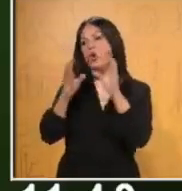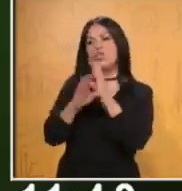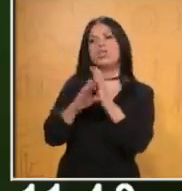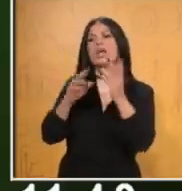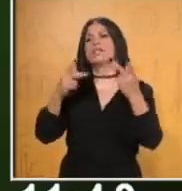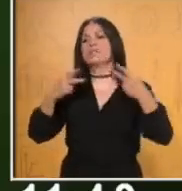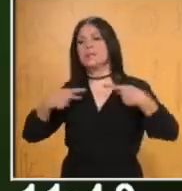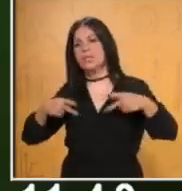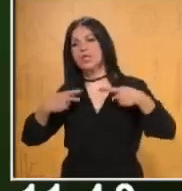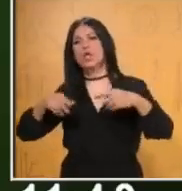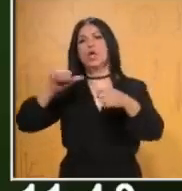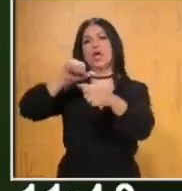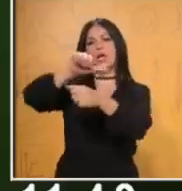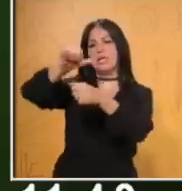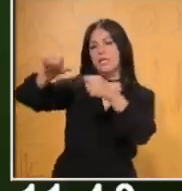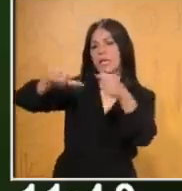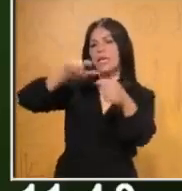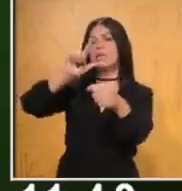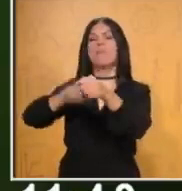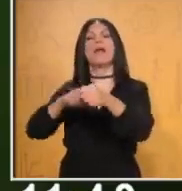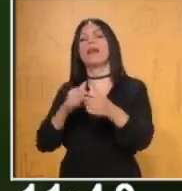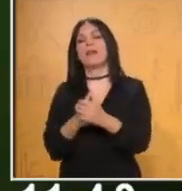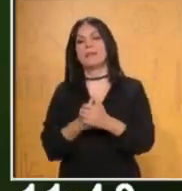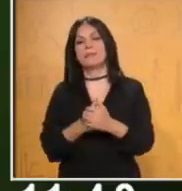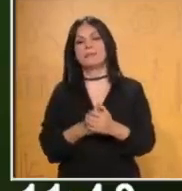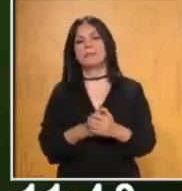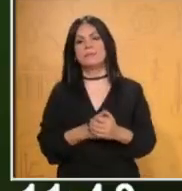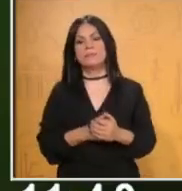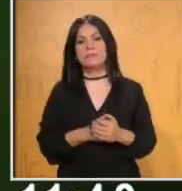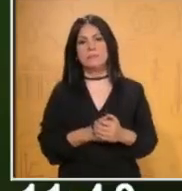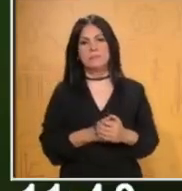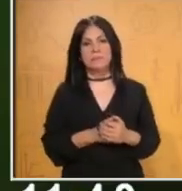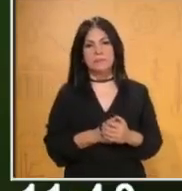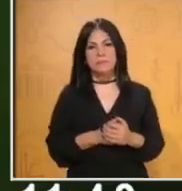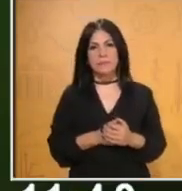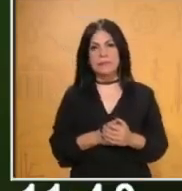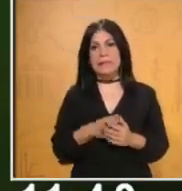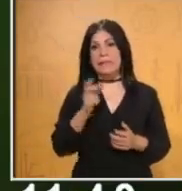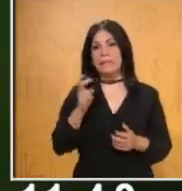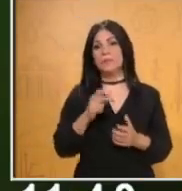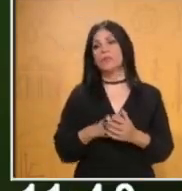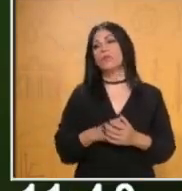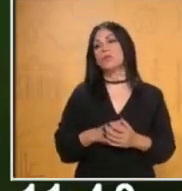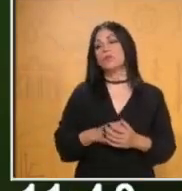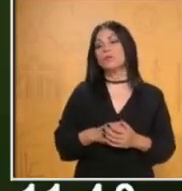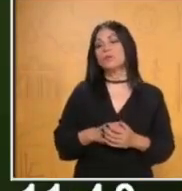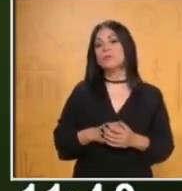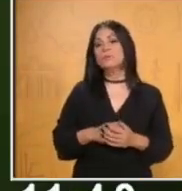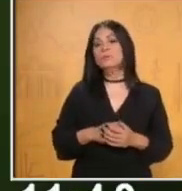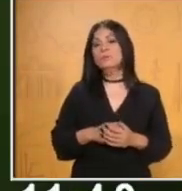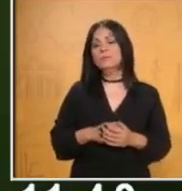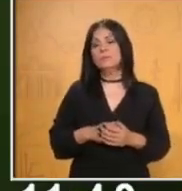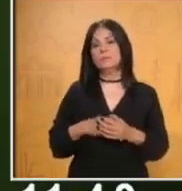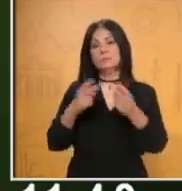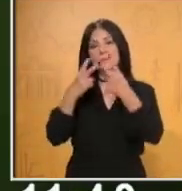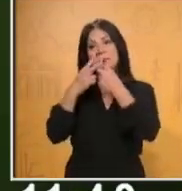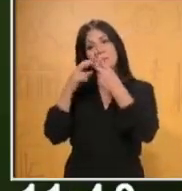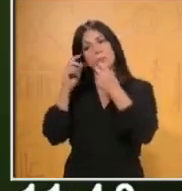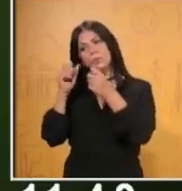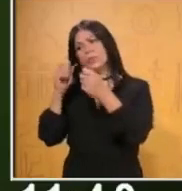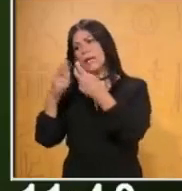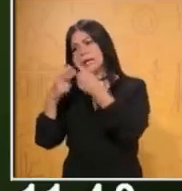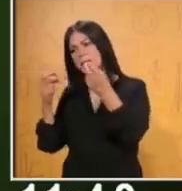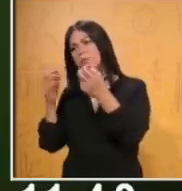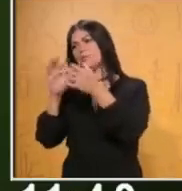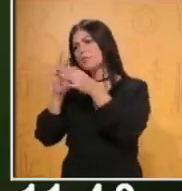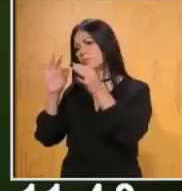caso, Rumpelstiltskin, o si hablamos de la aldeana, aldeana sería el sustantivo, etc.